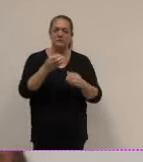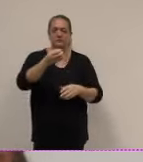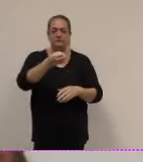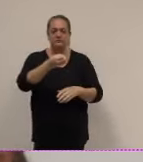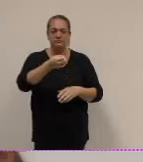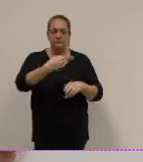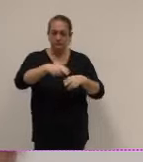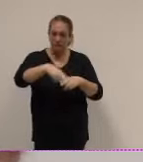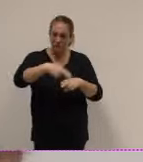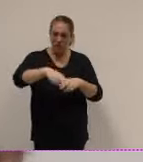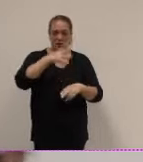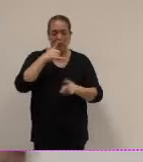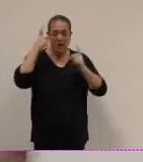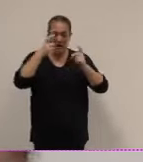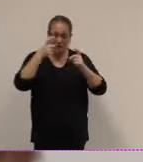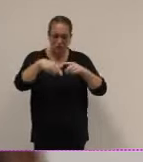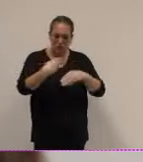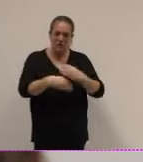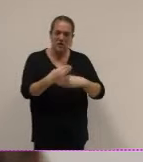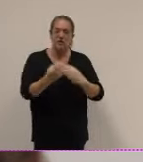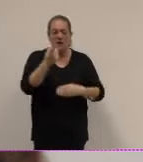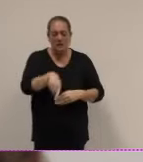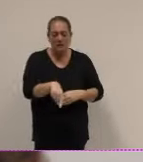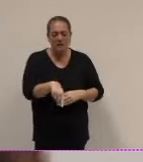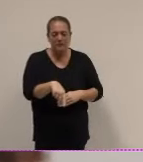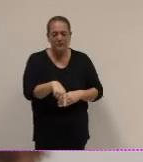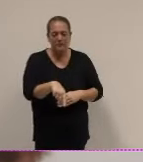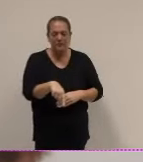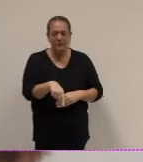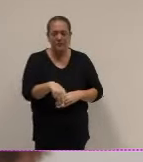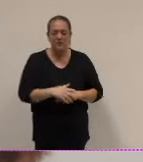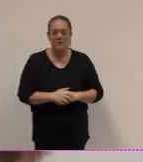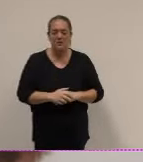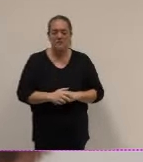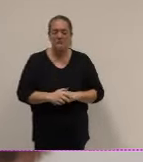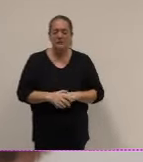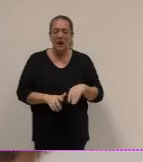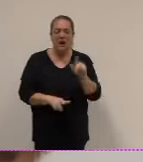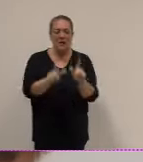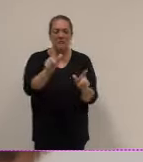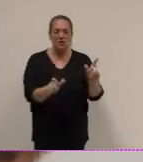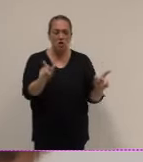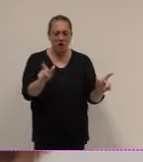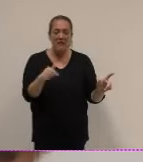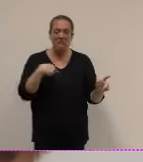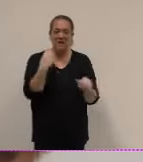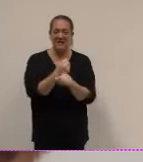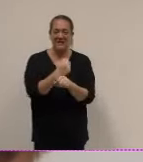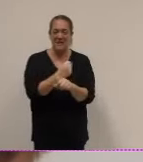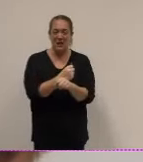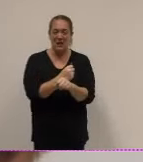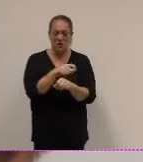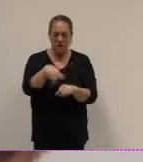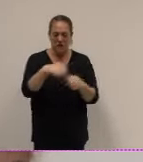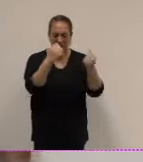esfuerzo que han realizado y, por supuesto, también al personal trabajador